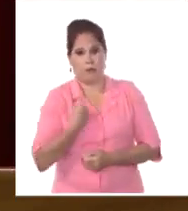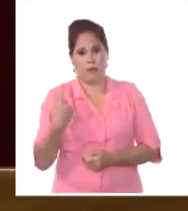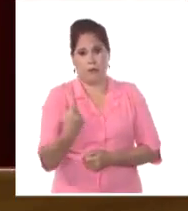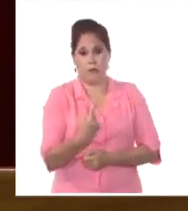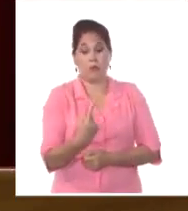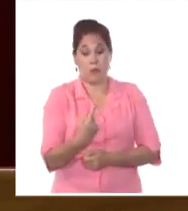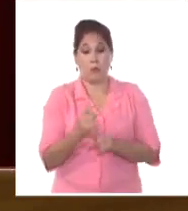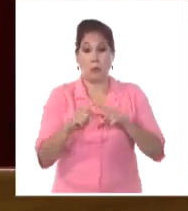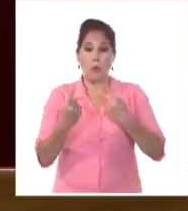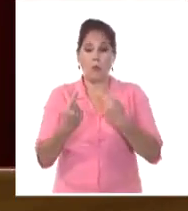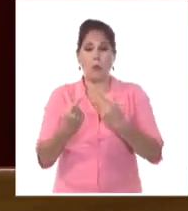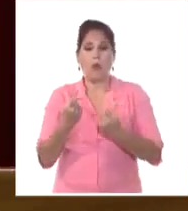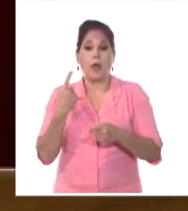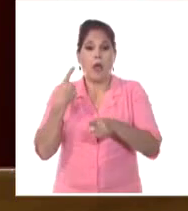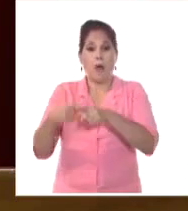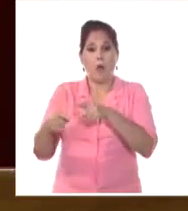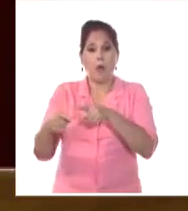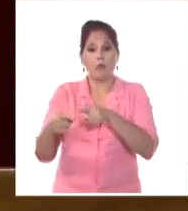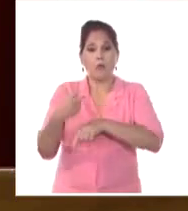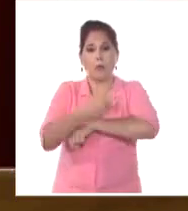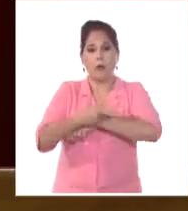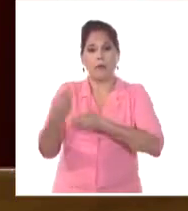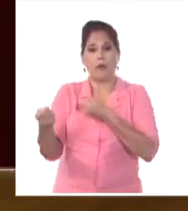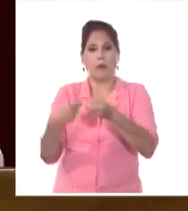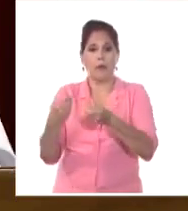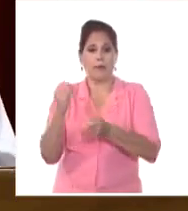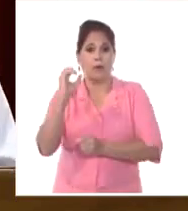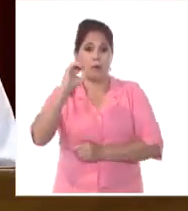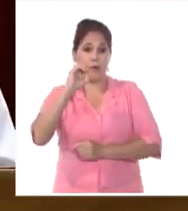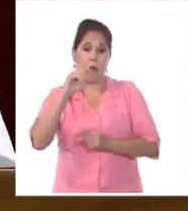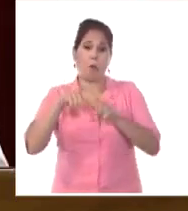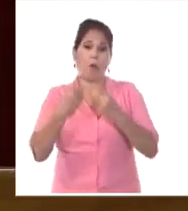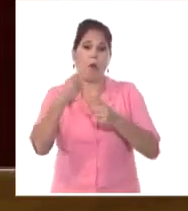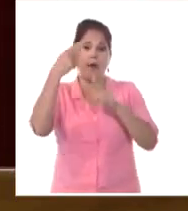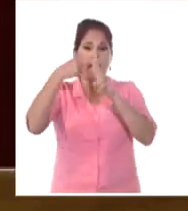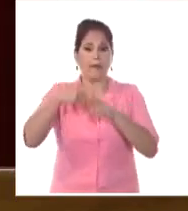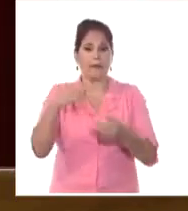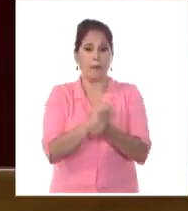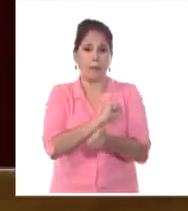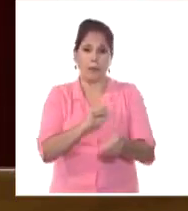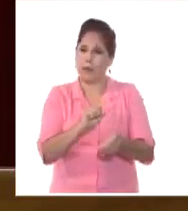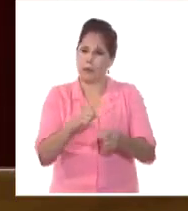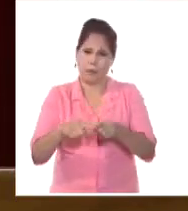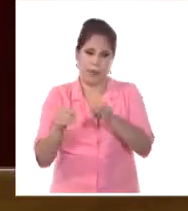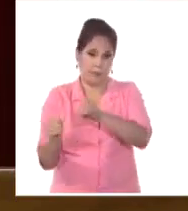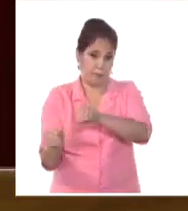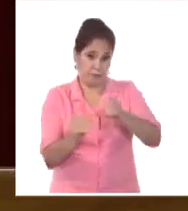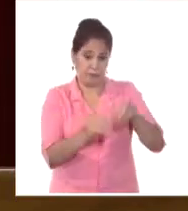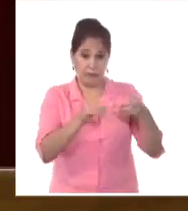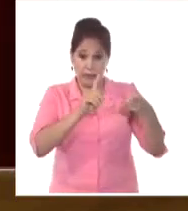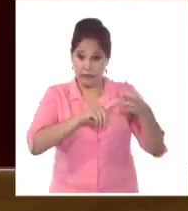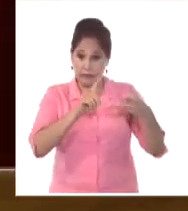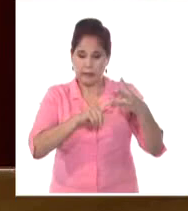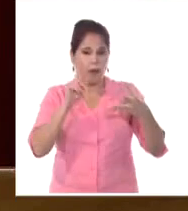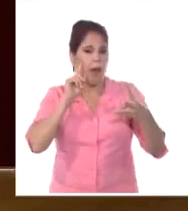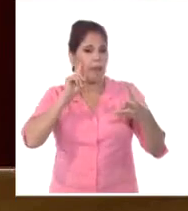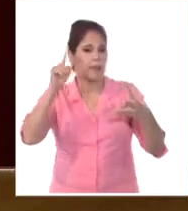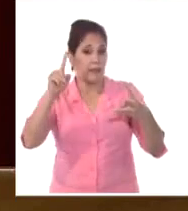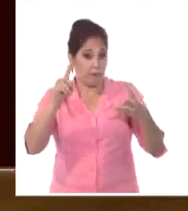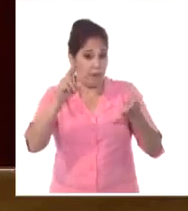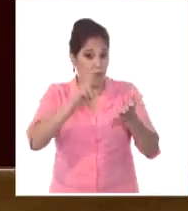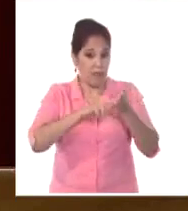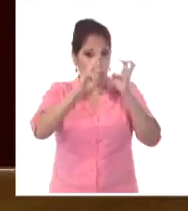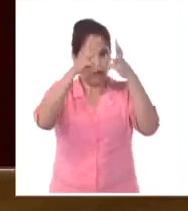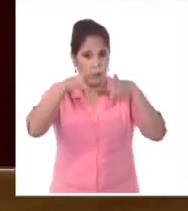efecto disuasivo e intimidario. Es necesario también aumentar el activismo y la articulación en las